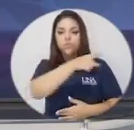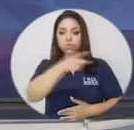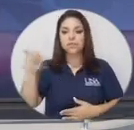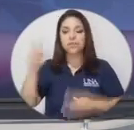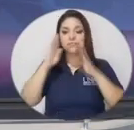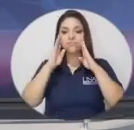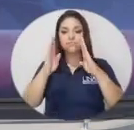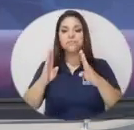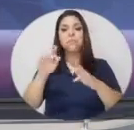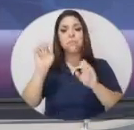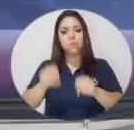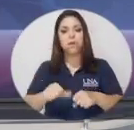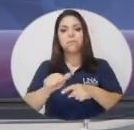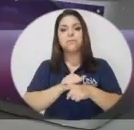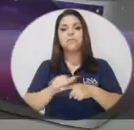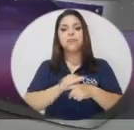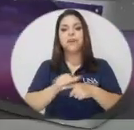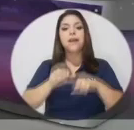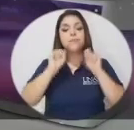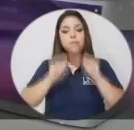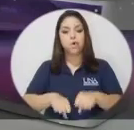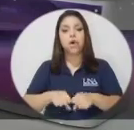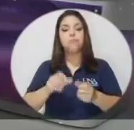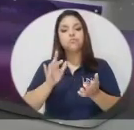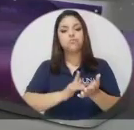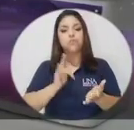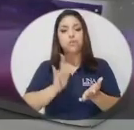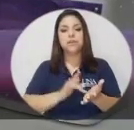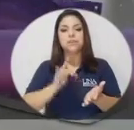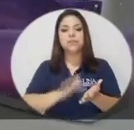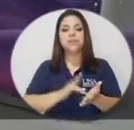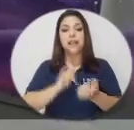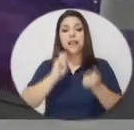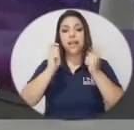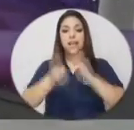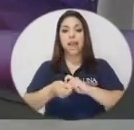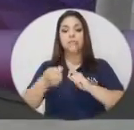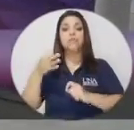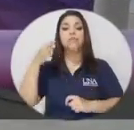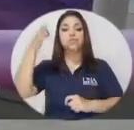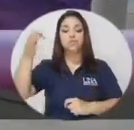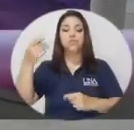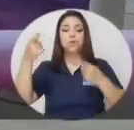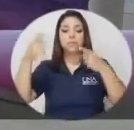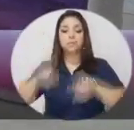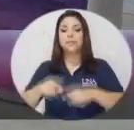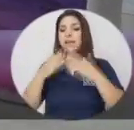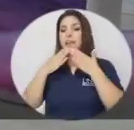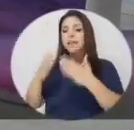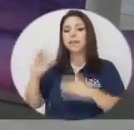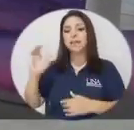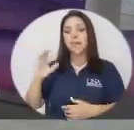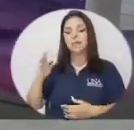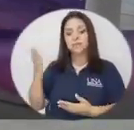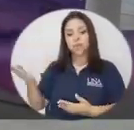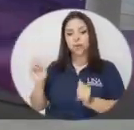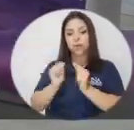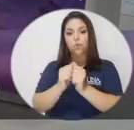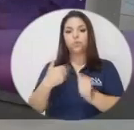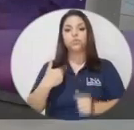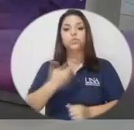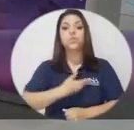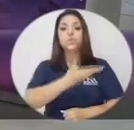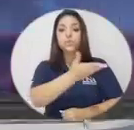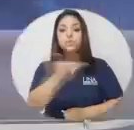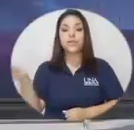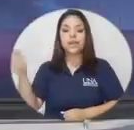estas recomendaciones que usted ha dado, pues se pongan en práctica y podamos sacar el mejor provecho del cambio que se pueda generar. Muchas gracias, don Carlos Carranza,